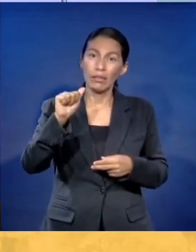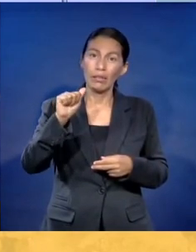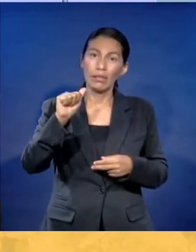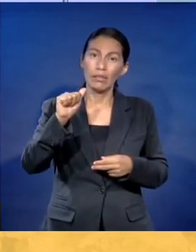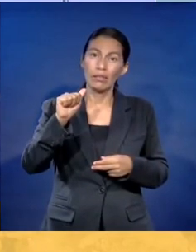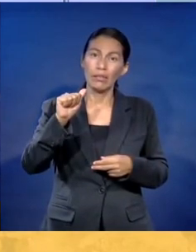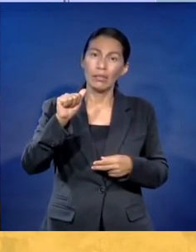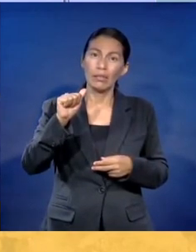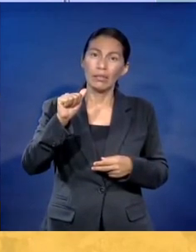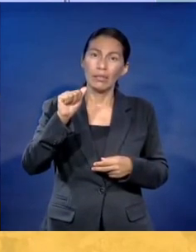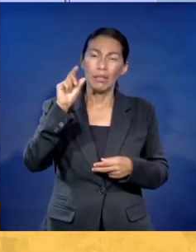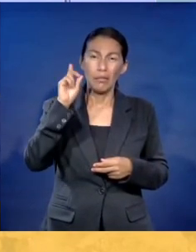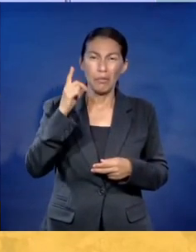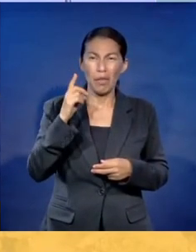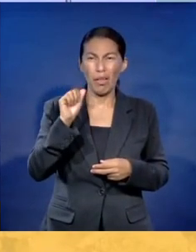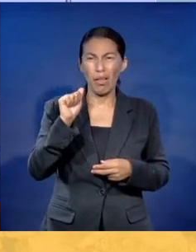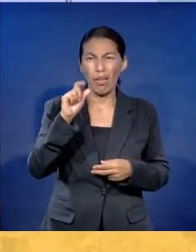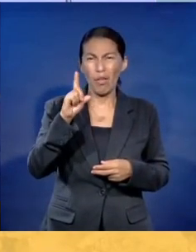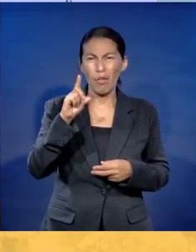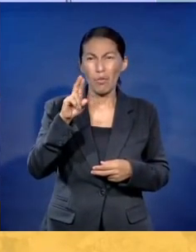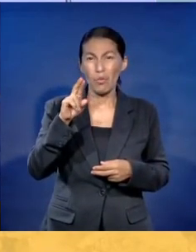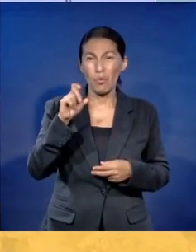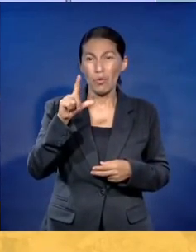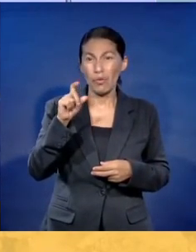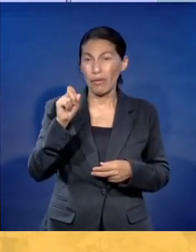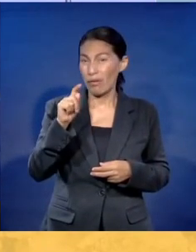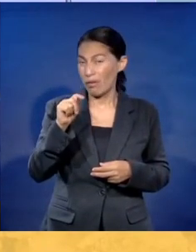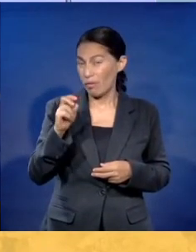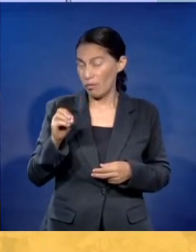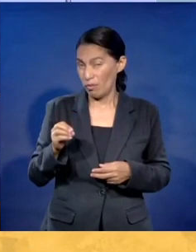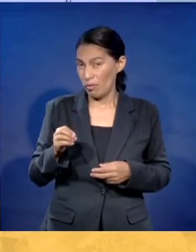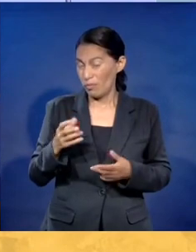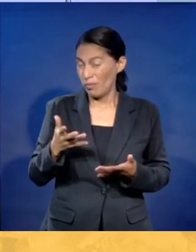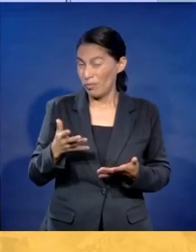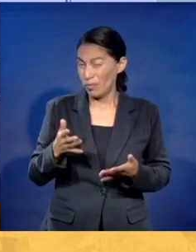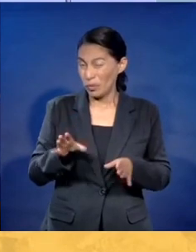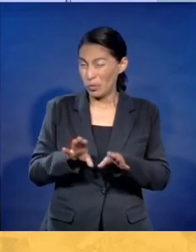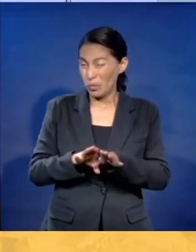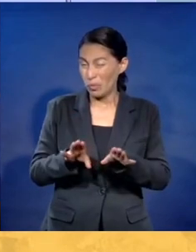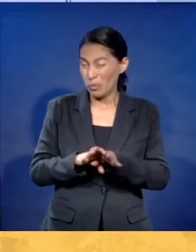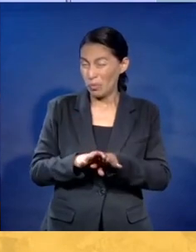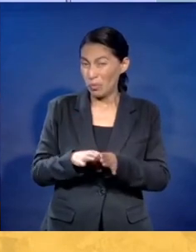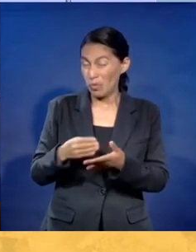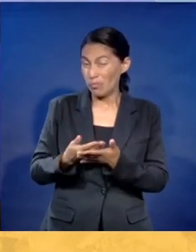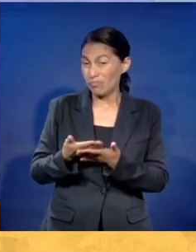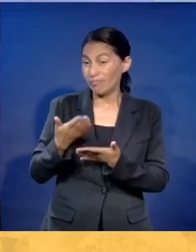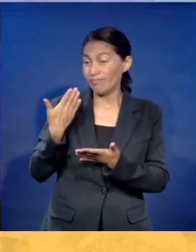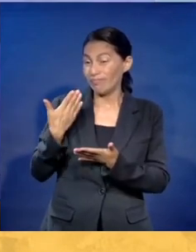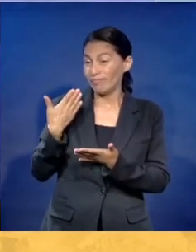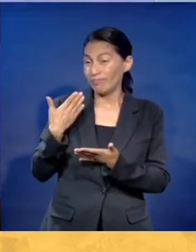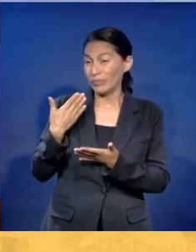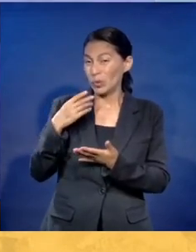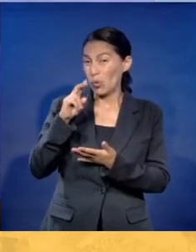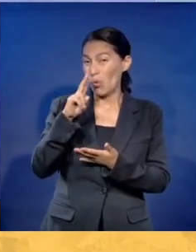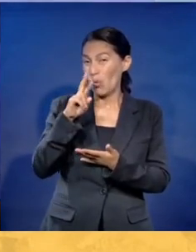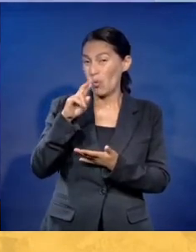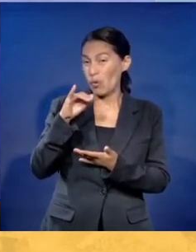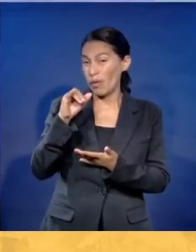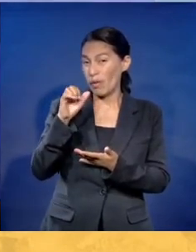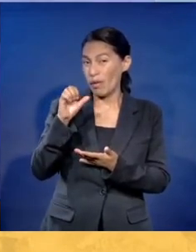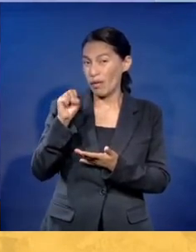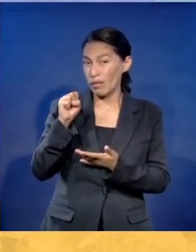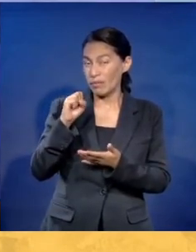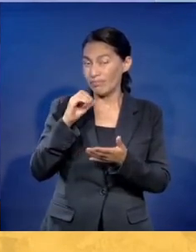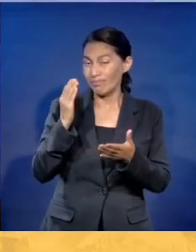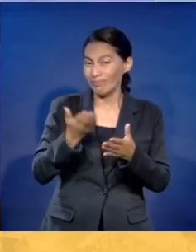O sea que me estás mandando a que me corte la cabeza ya mataron a Urías el siguiente soy yo Pero bueno hay que